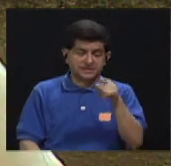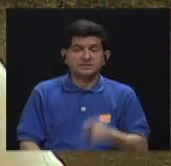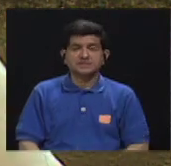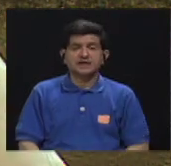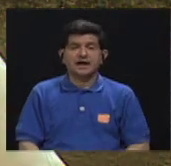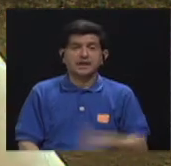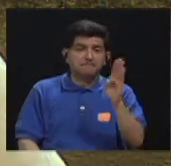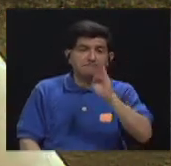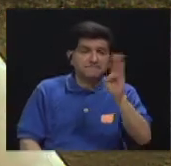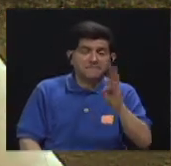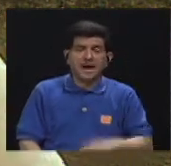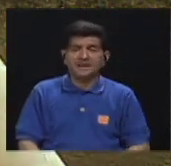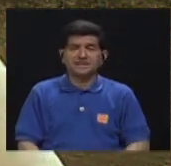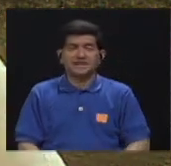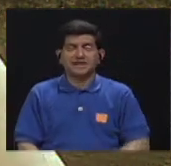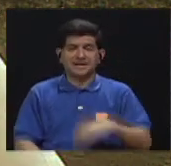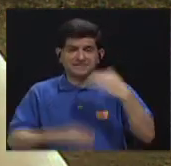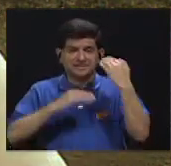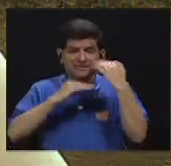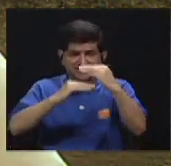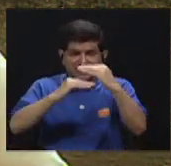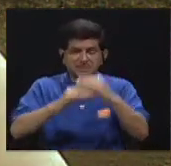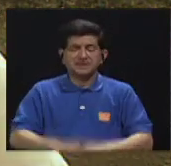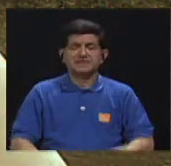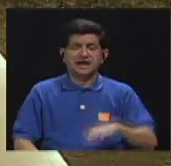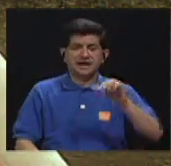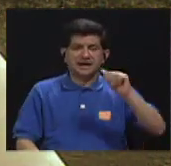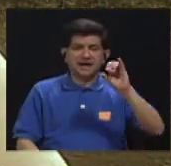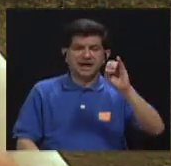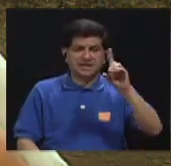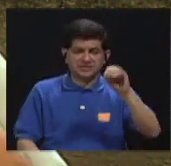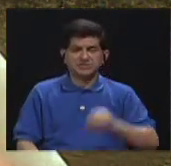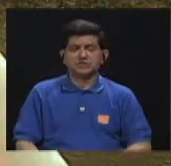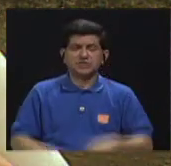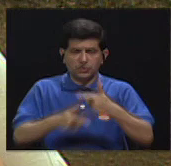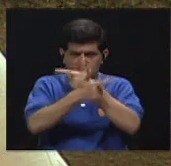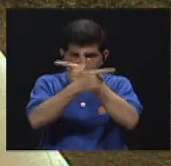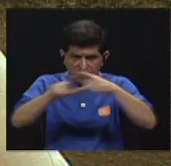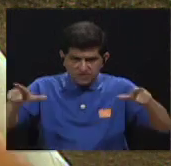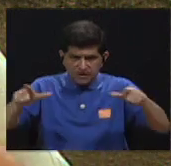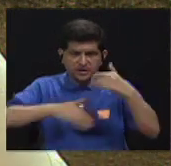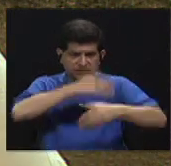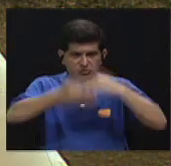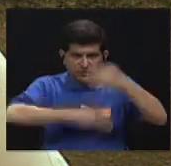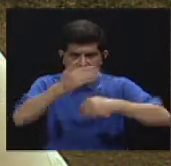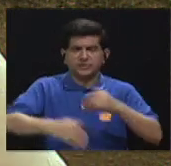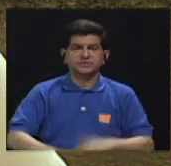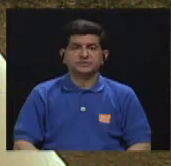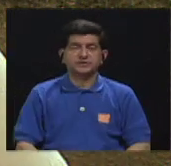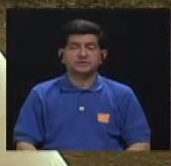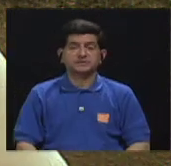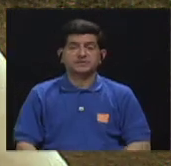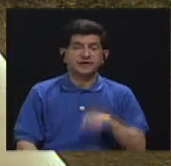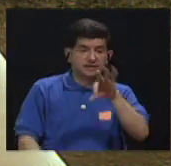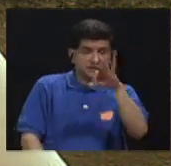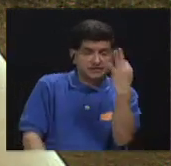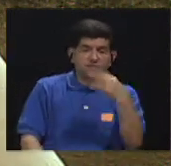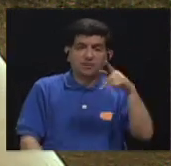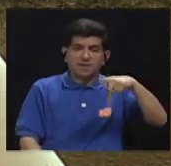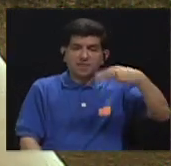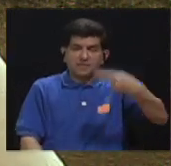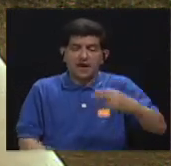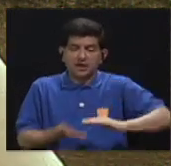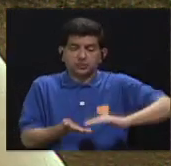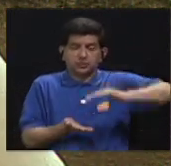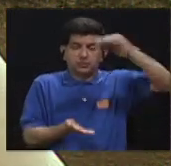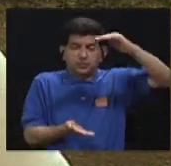ese elemento y no puedan liberar tanto ácido. O sea, disminuye la capacidad de liberación de ácido de las bacterias y por ende el pH sube mucho